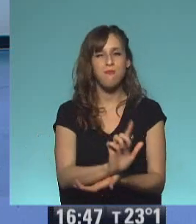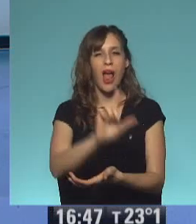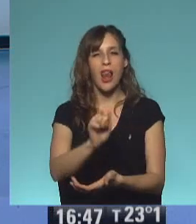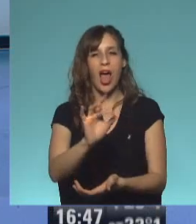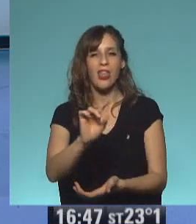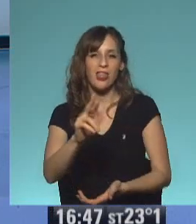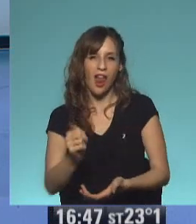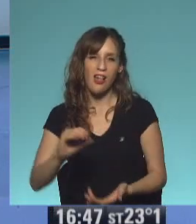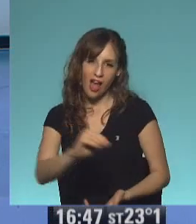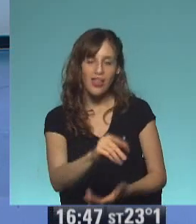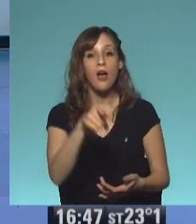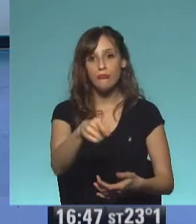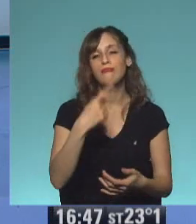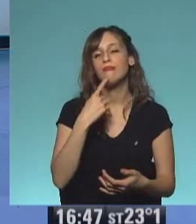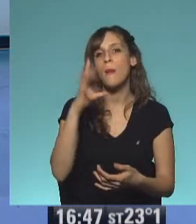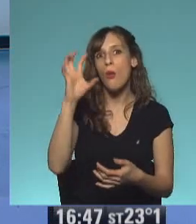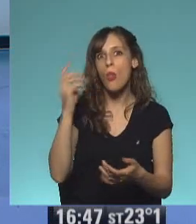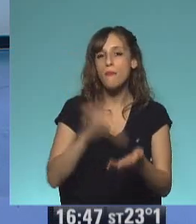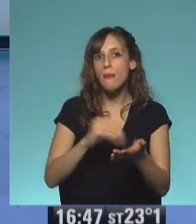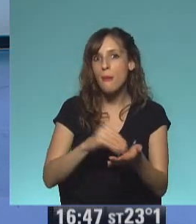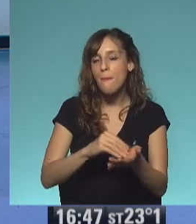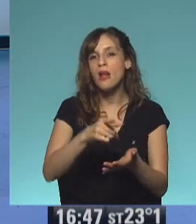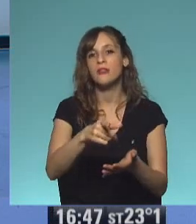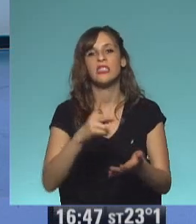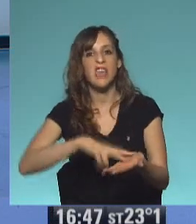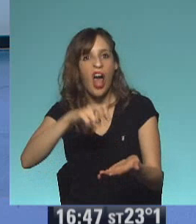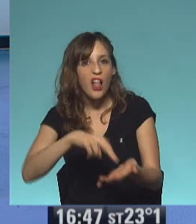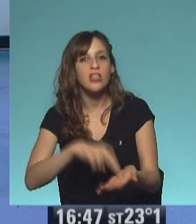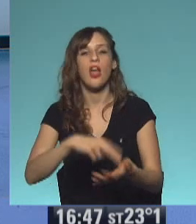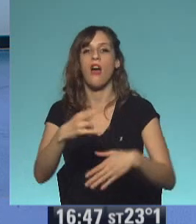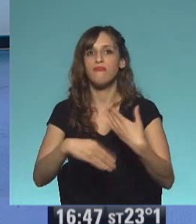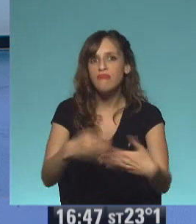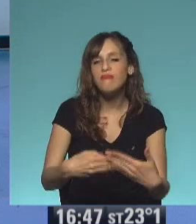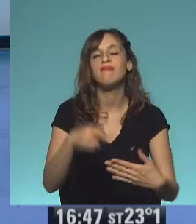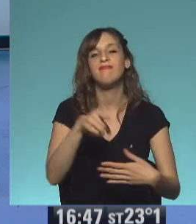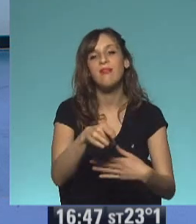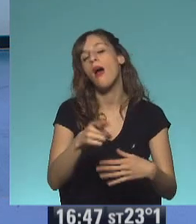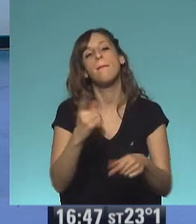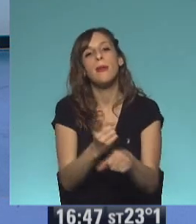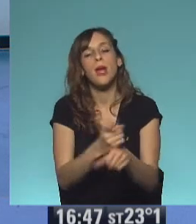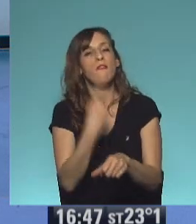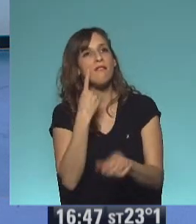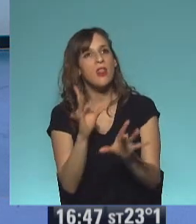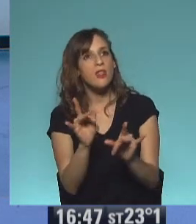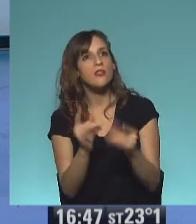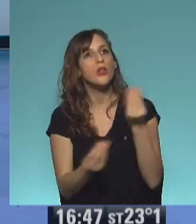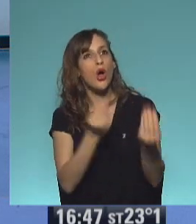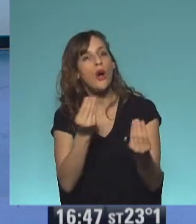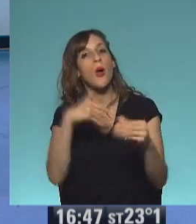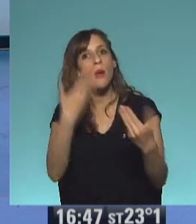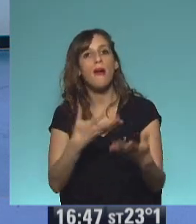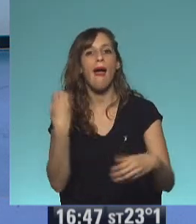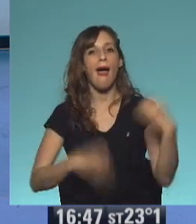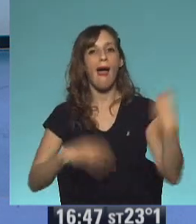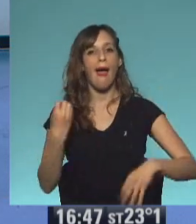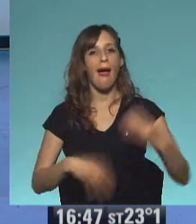avanza claro cuando lo empezamos a hacer al principio parece muy difícil cuando lo empezamos a hacer encima tenemos un montón